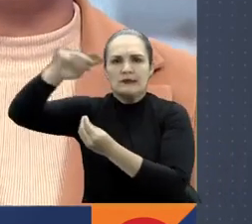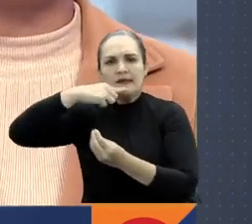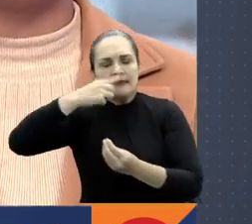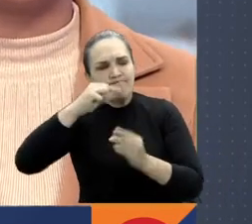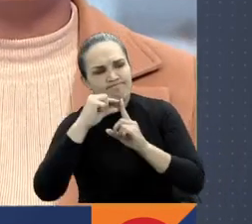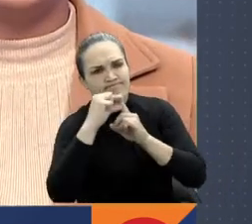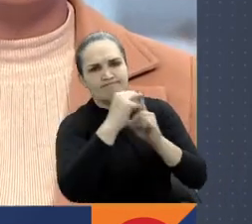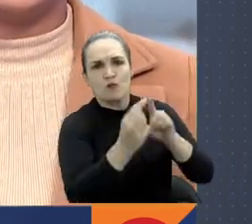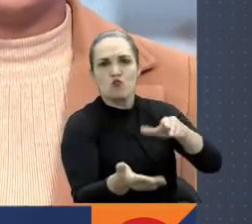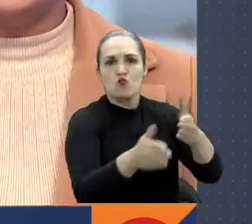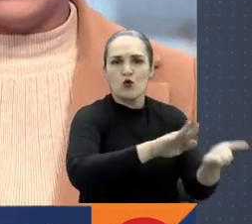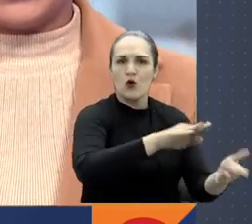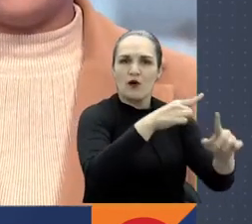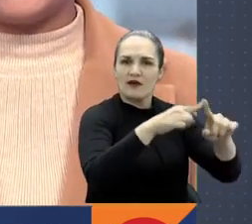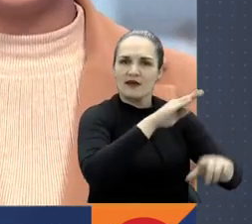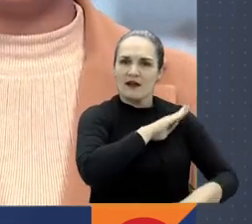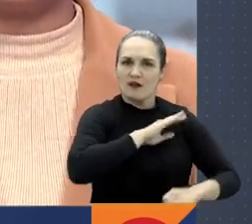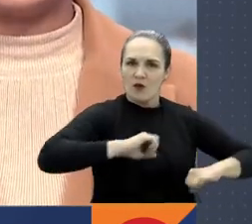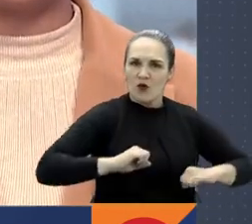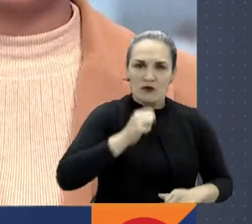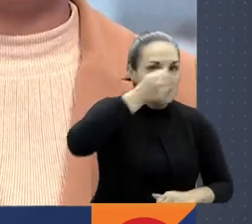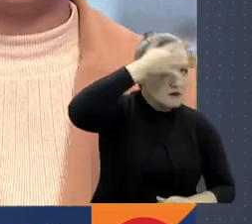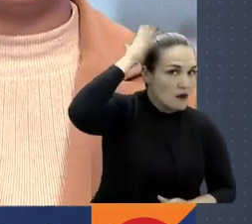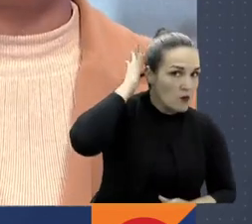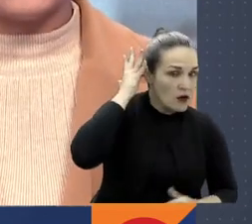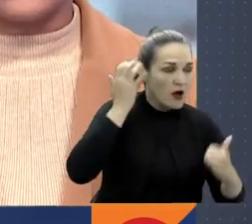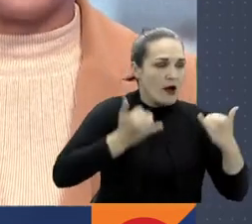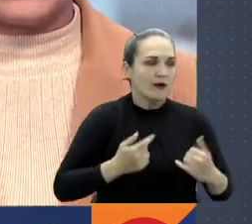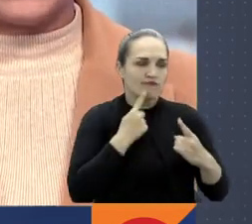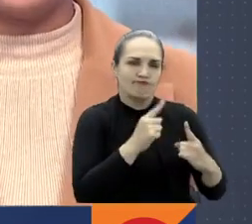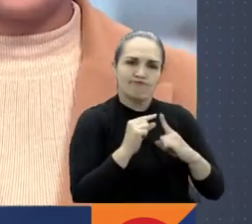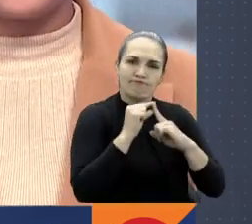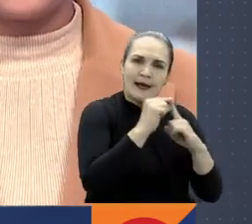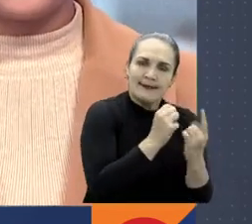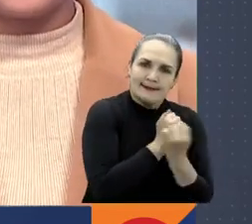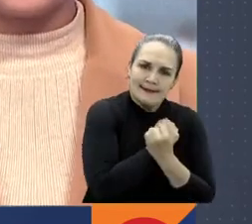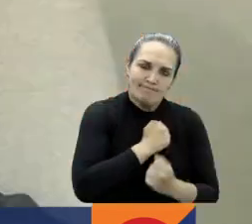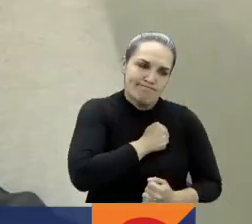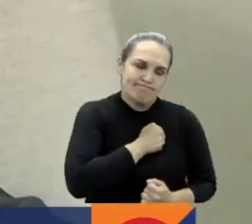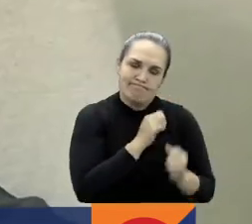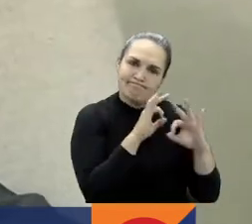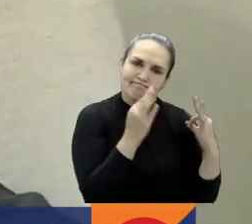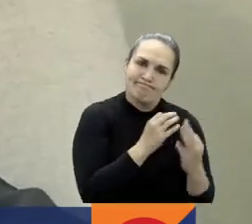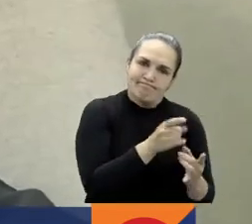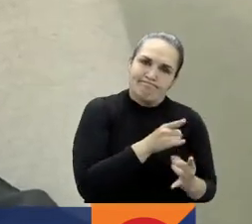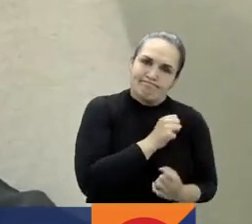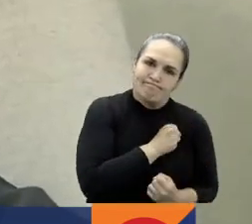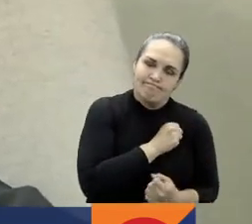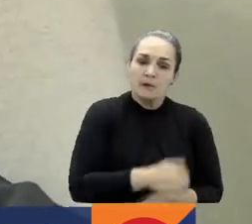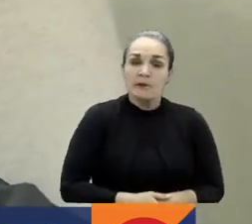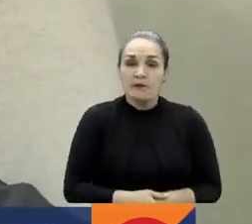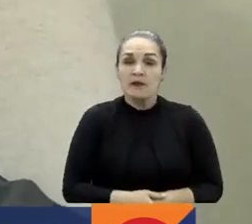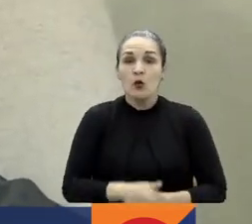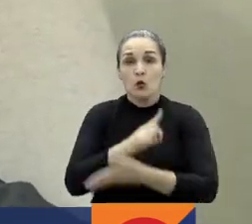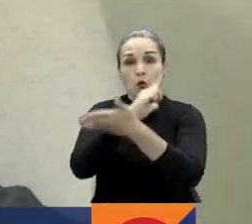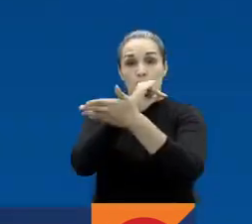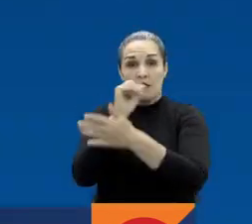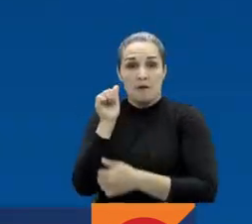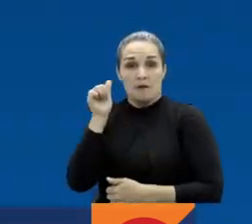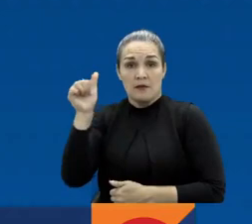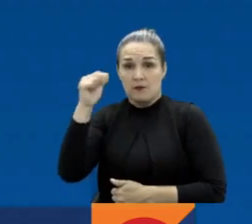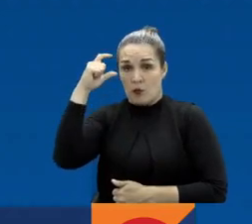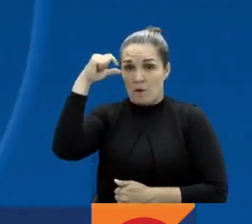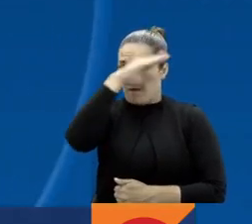exalcalde de Bogotá Samuel Moreno y han enviado sus mensajes de condolencias a su familia a través de su cuenta de Twitter el mandatario